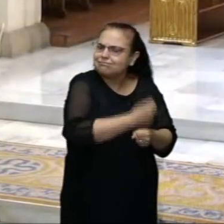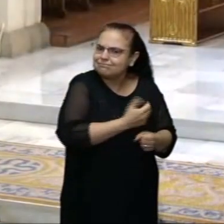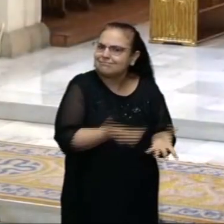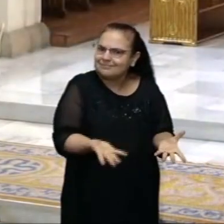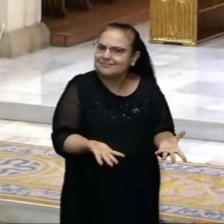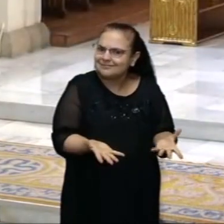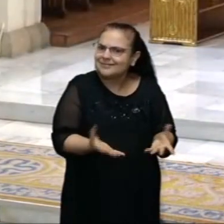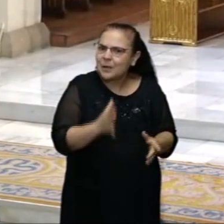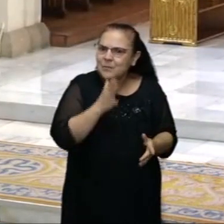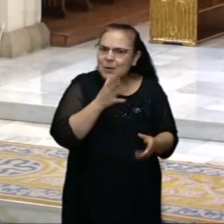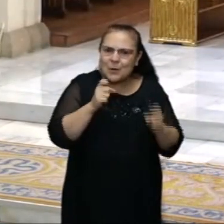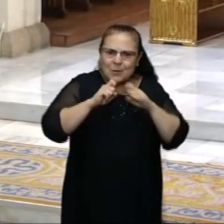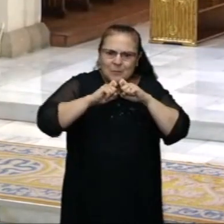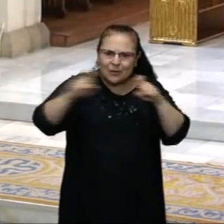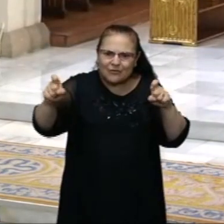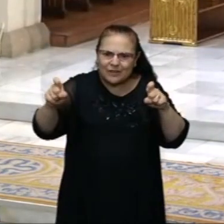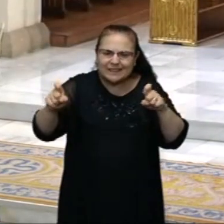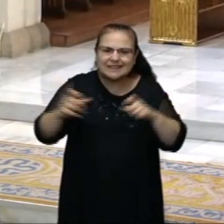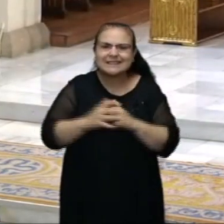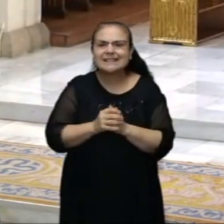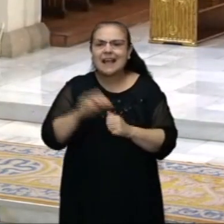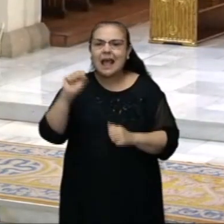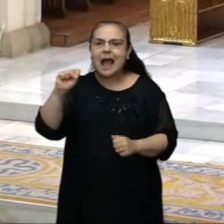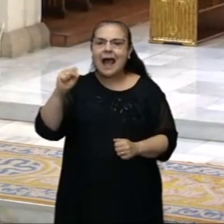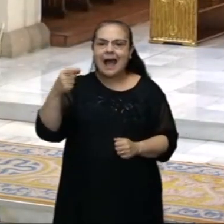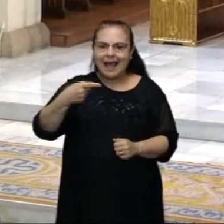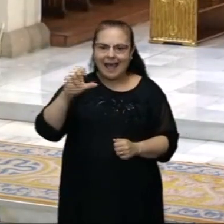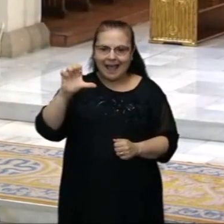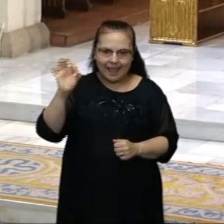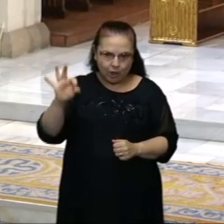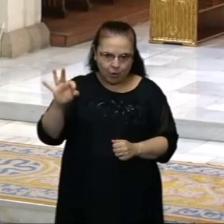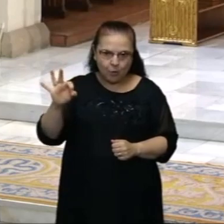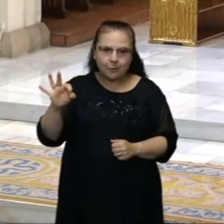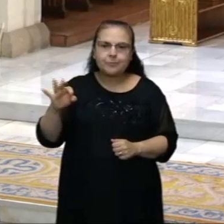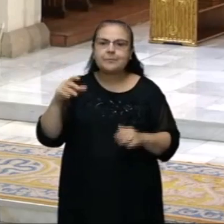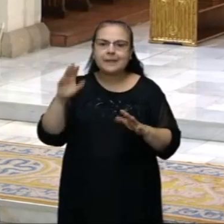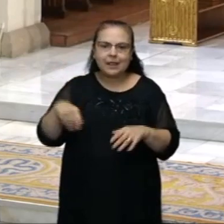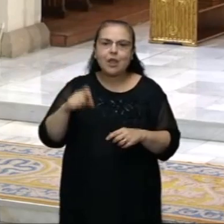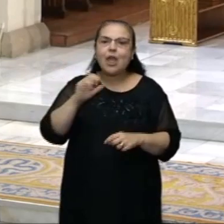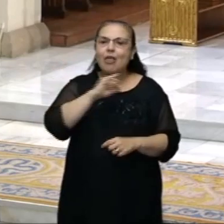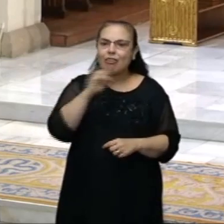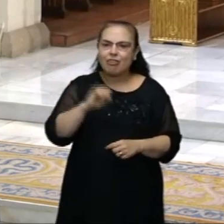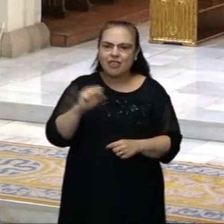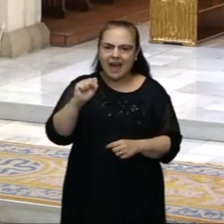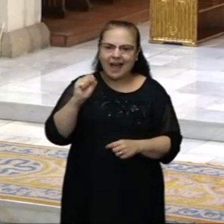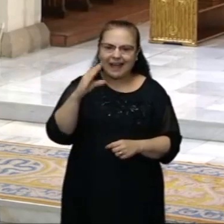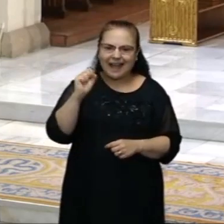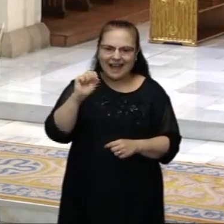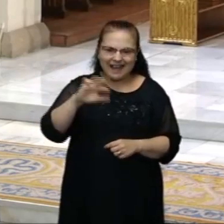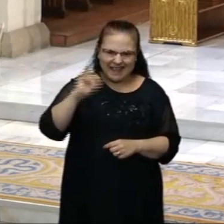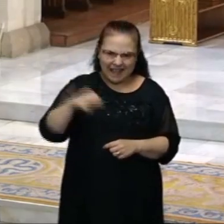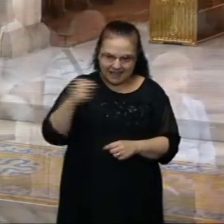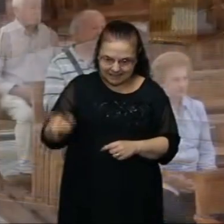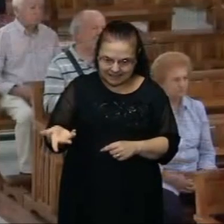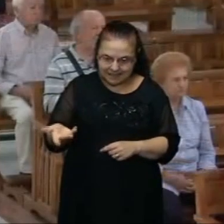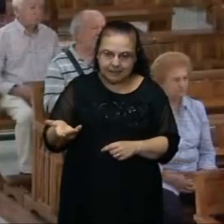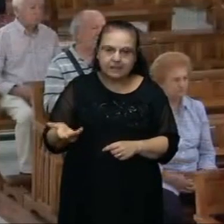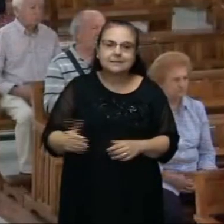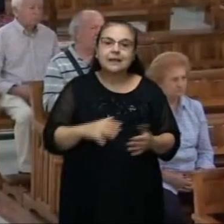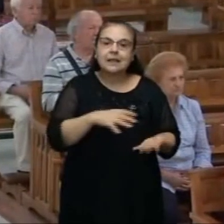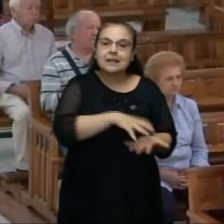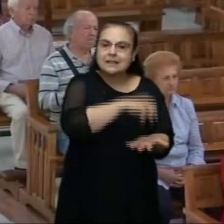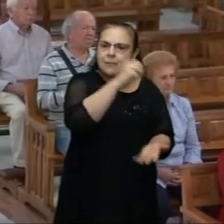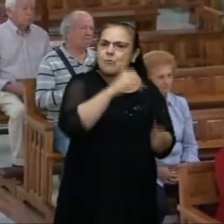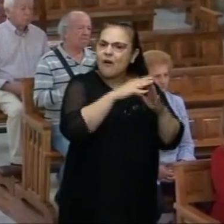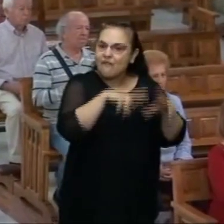por los profetas Ageo y Zacarías, como dice la lectura de hoy. Concluyen la construcción y,